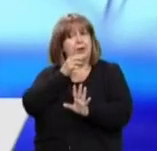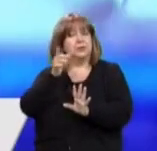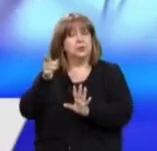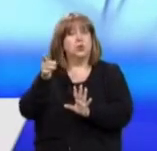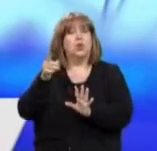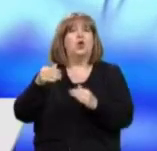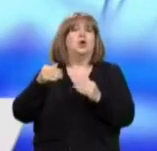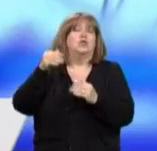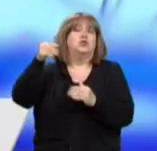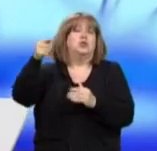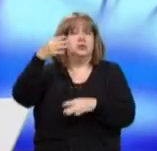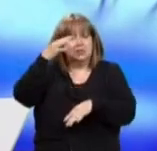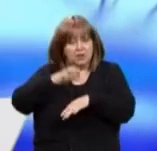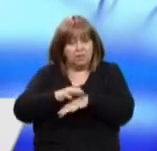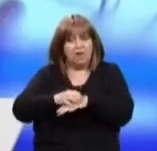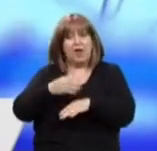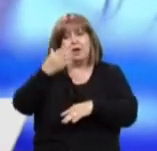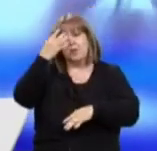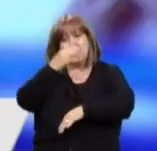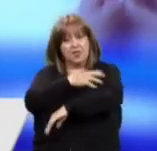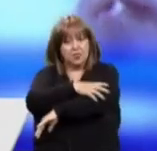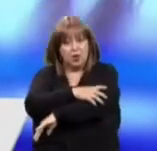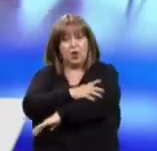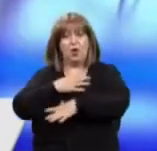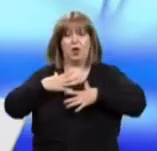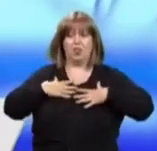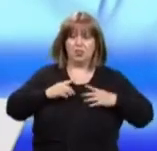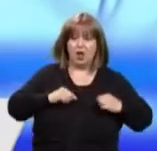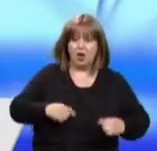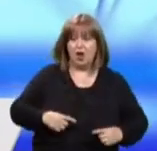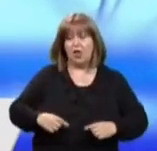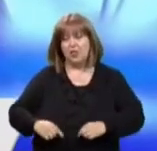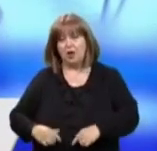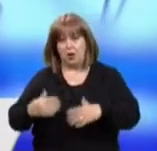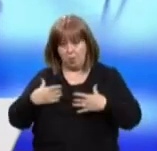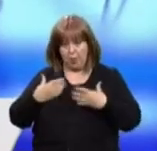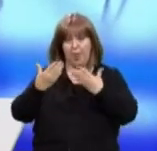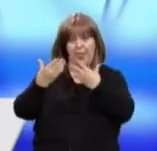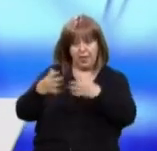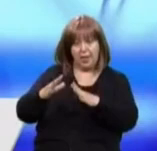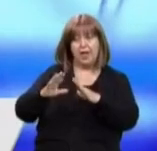como lo que sucedió con Benedicto XVI, que fue el primero que se retira de la función